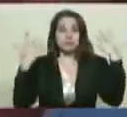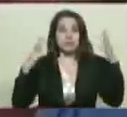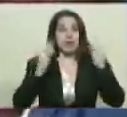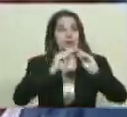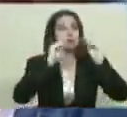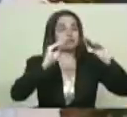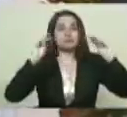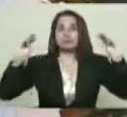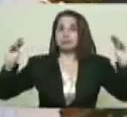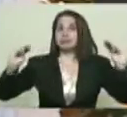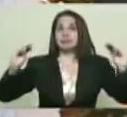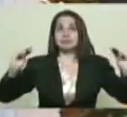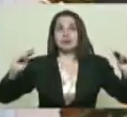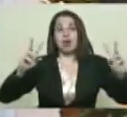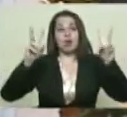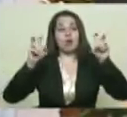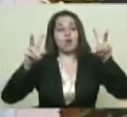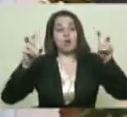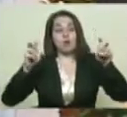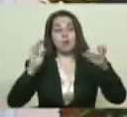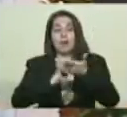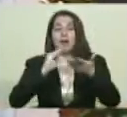anunciando la buena nueva de Venezuela,